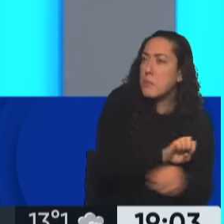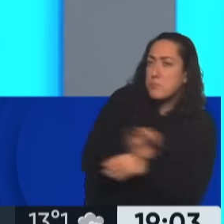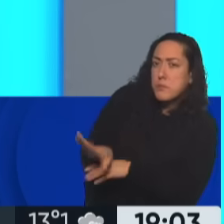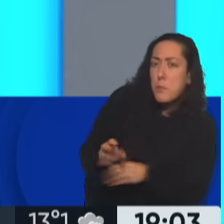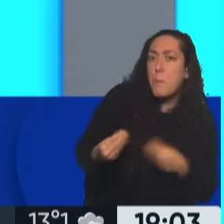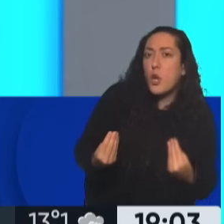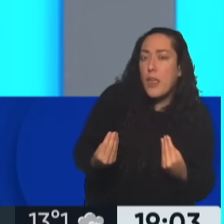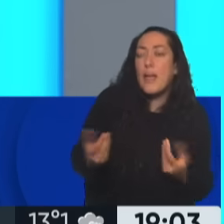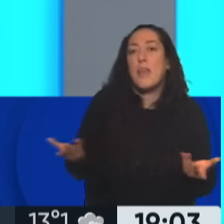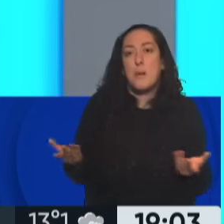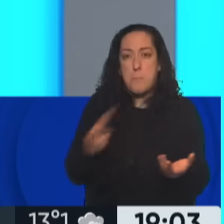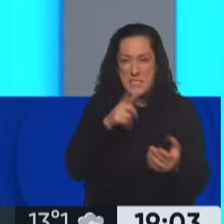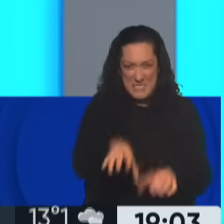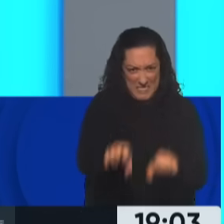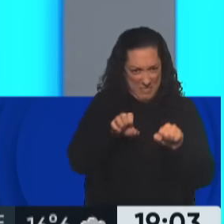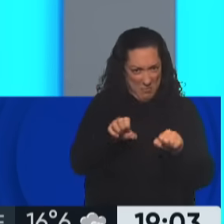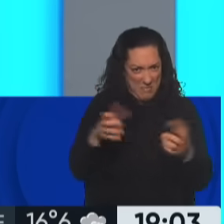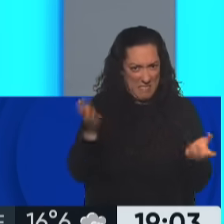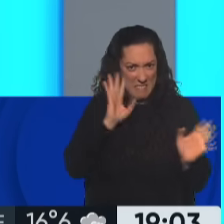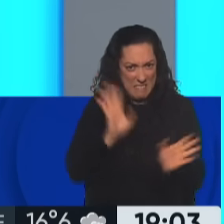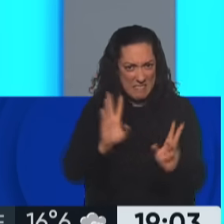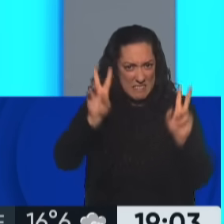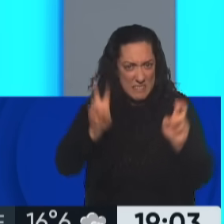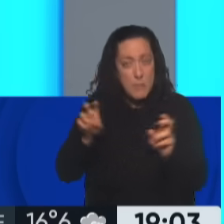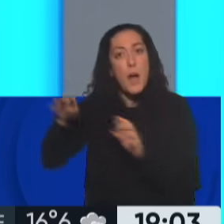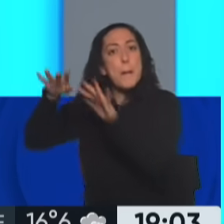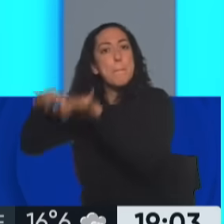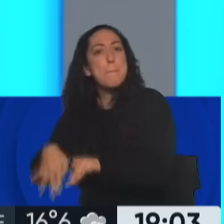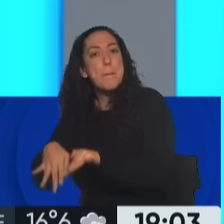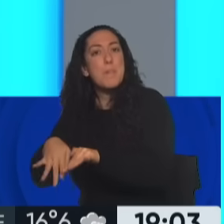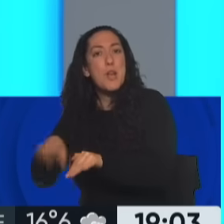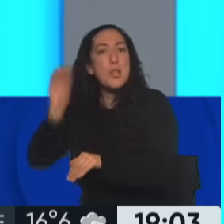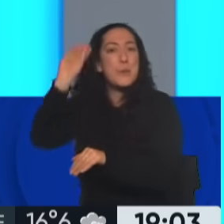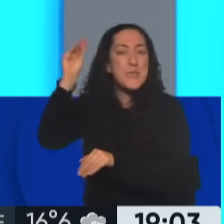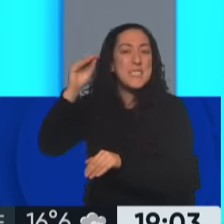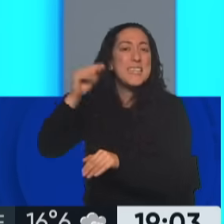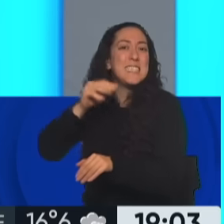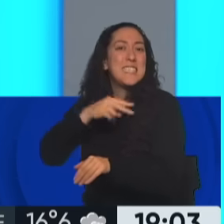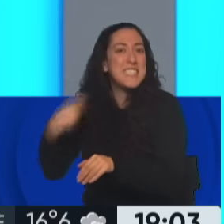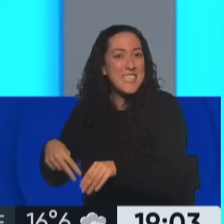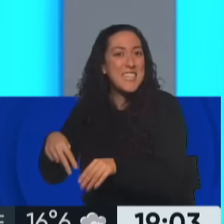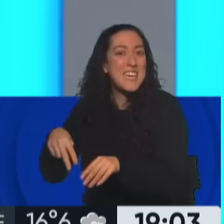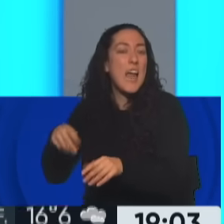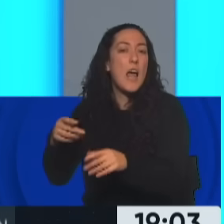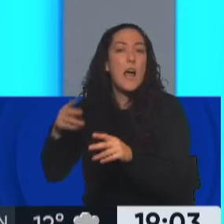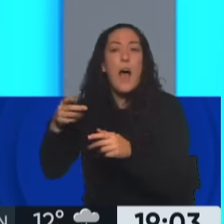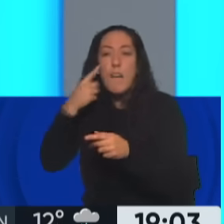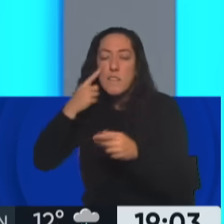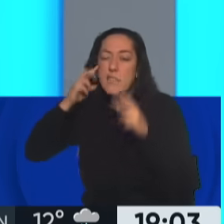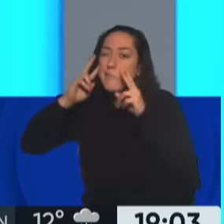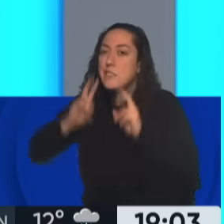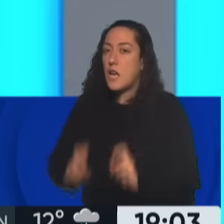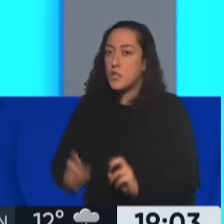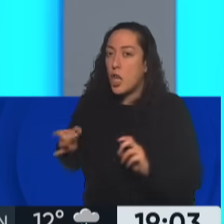muy verde, diríamos, Pablo, porque recién se firmó este memorándum entre Brasil y China para empezar a hacer los estudios de este